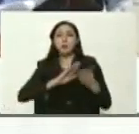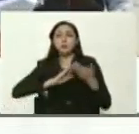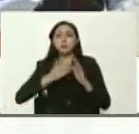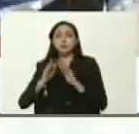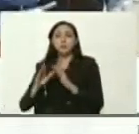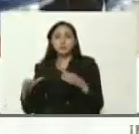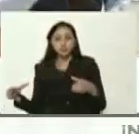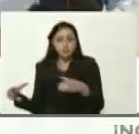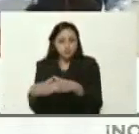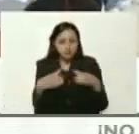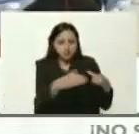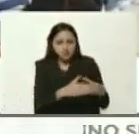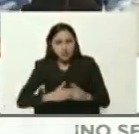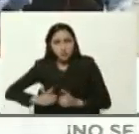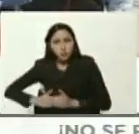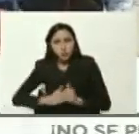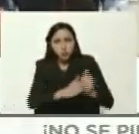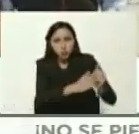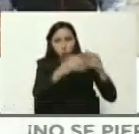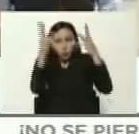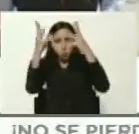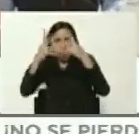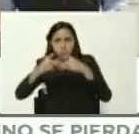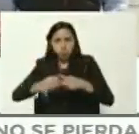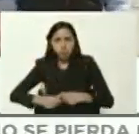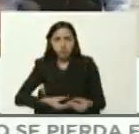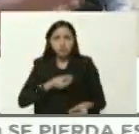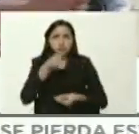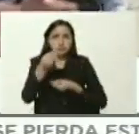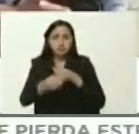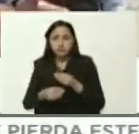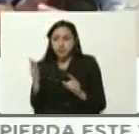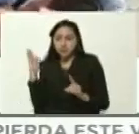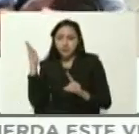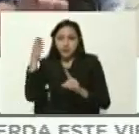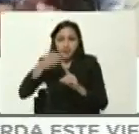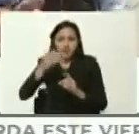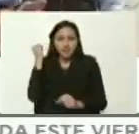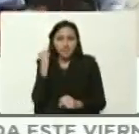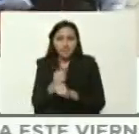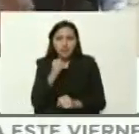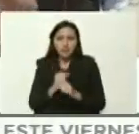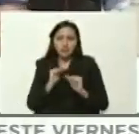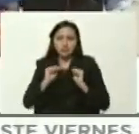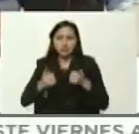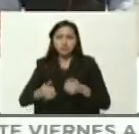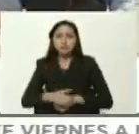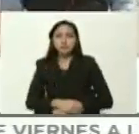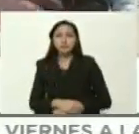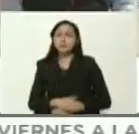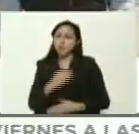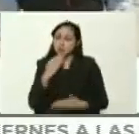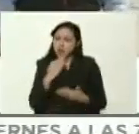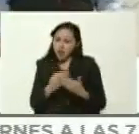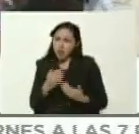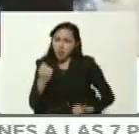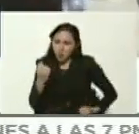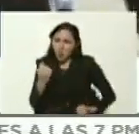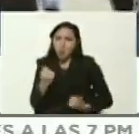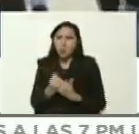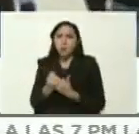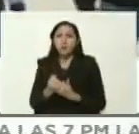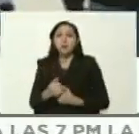las comunidades, los administren y los ejecuten de manera directa. Por eso le agradecemos enormemente todo ese apoyo. Y quisiera